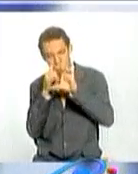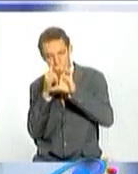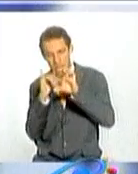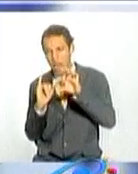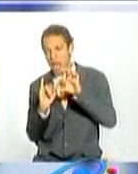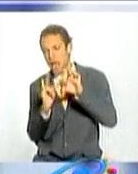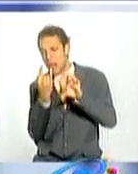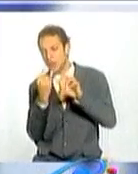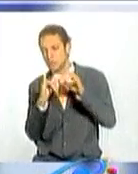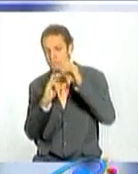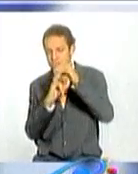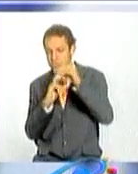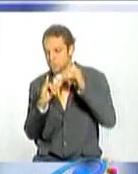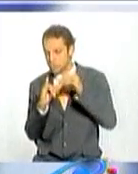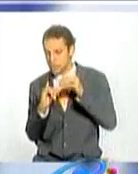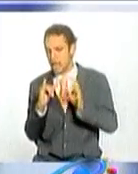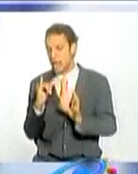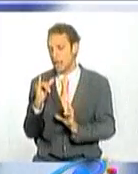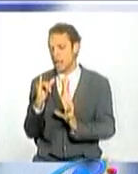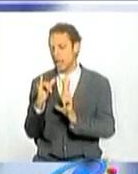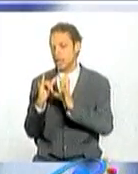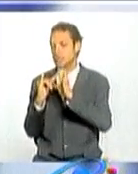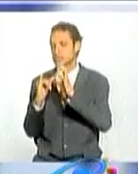haya un problema de cáncer endometrial.